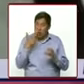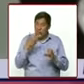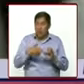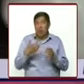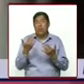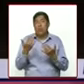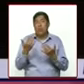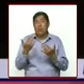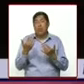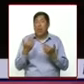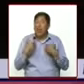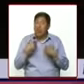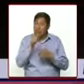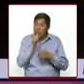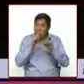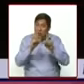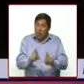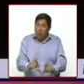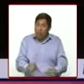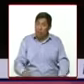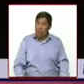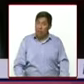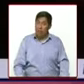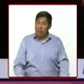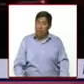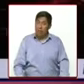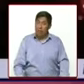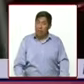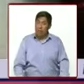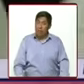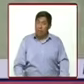combustible. ¿Tienen agua?